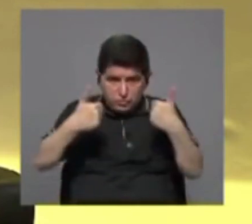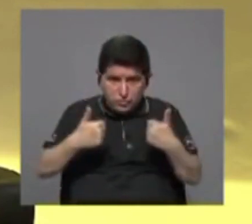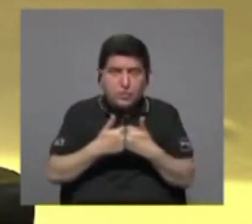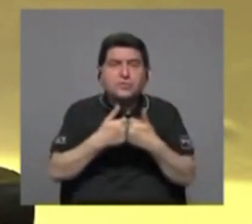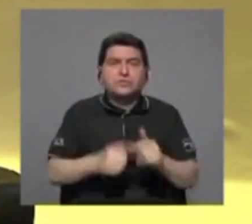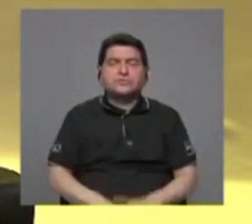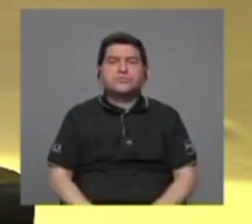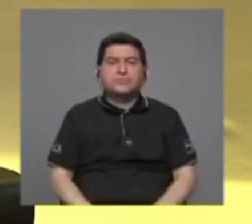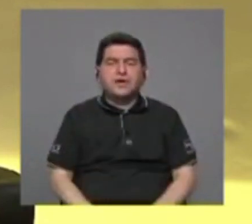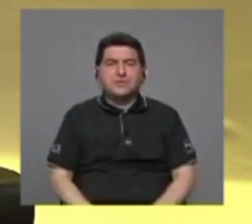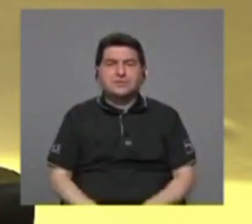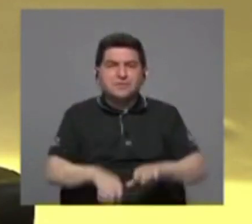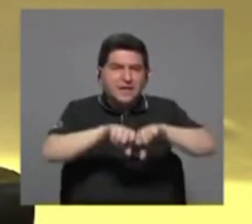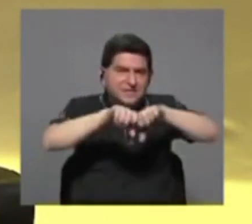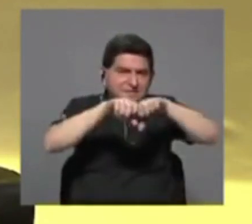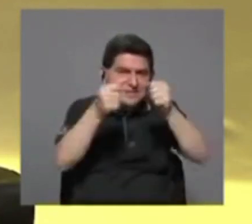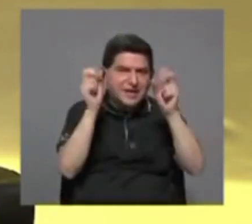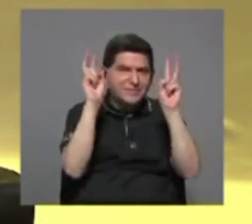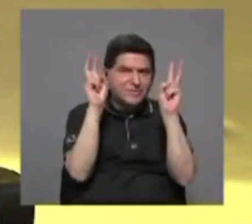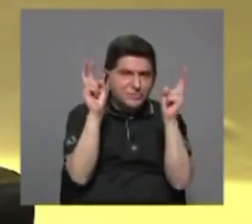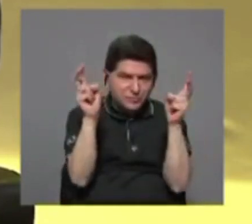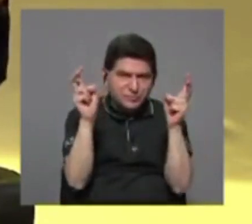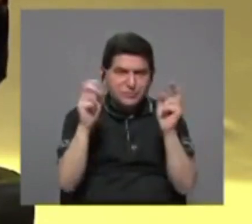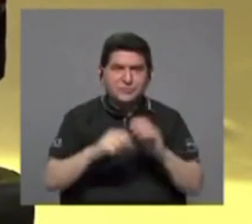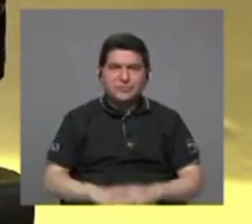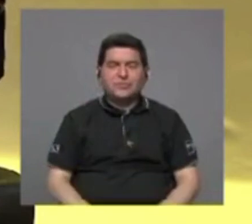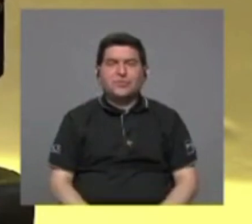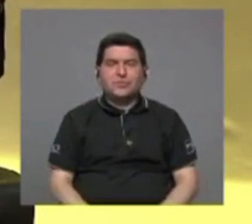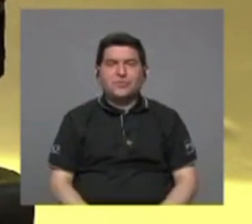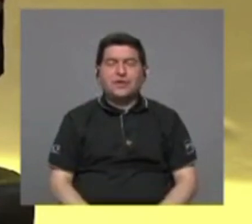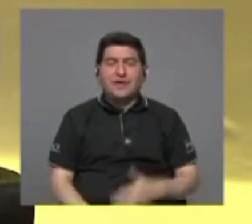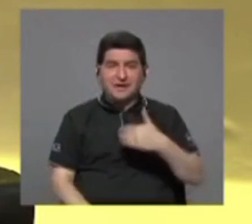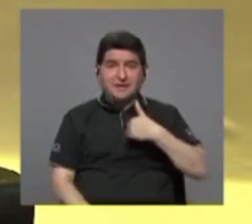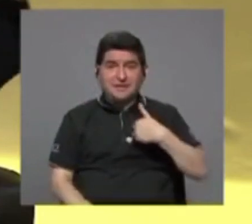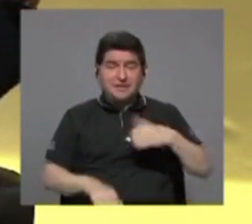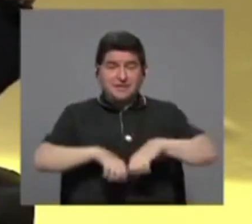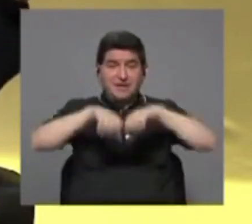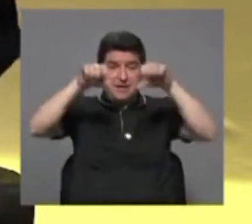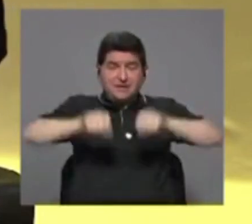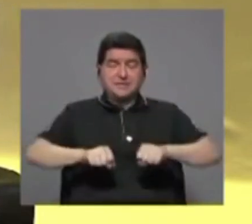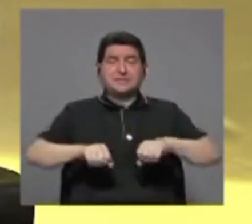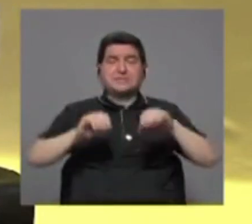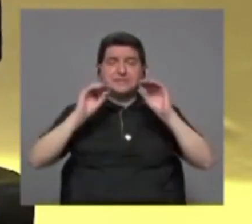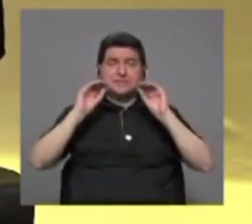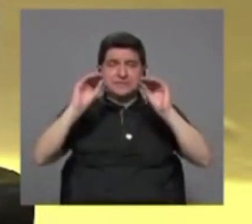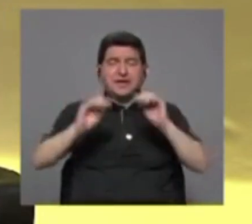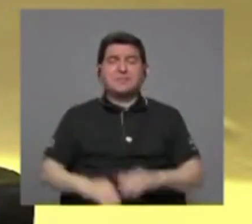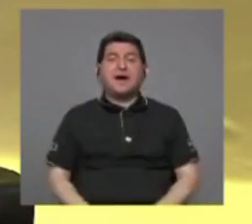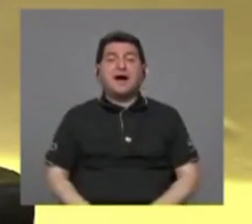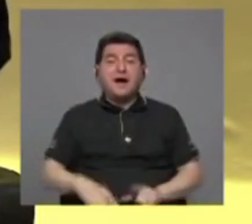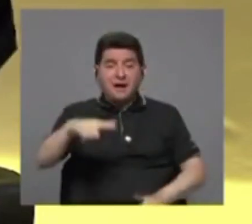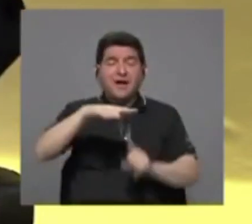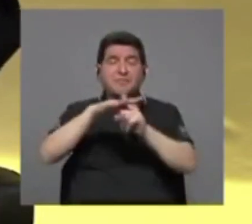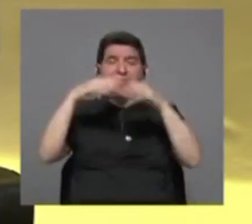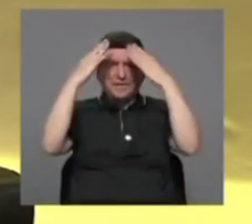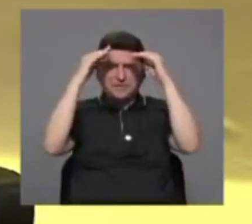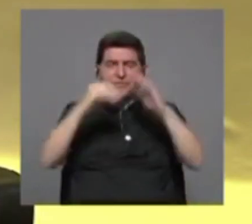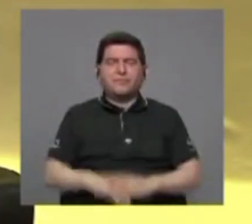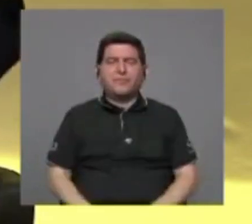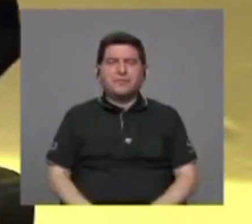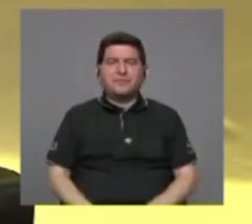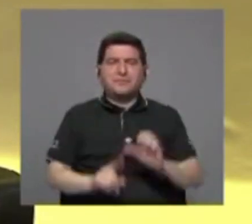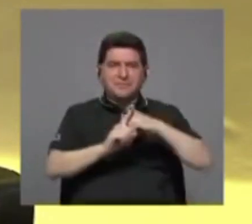la ruptura en el sistema educativo, el Estado de la educación. Había salido